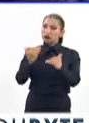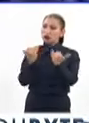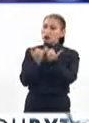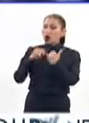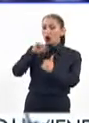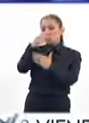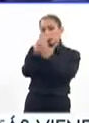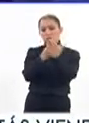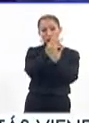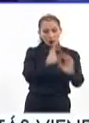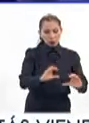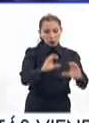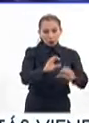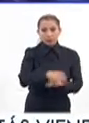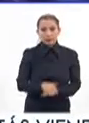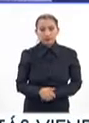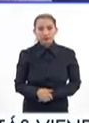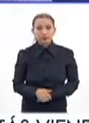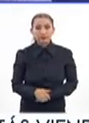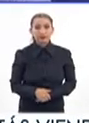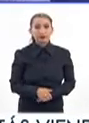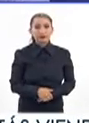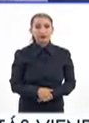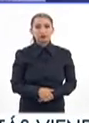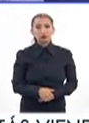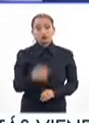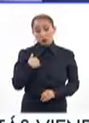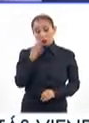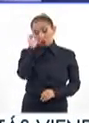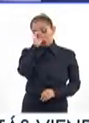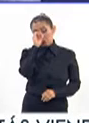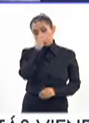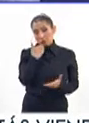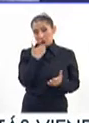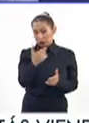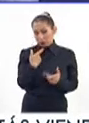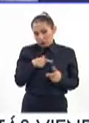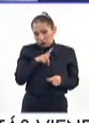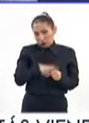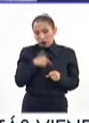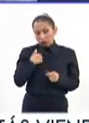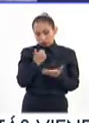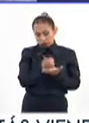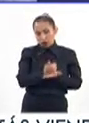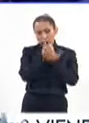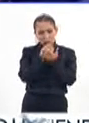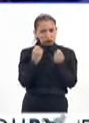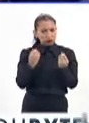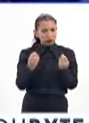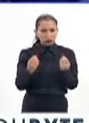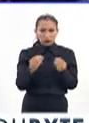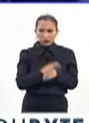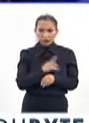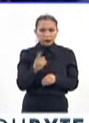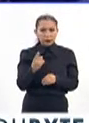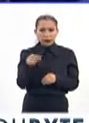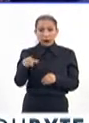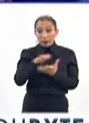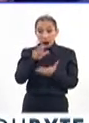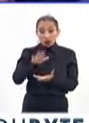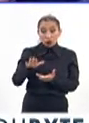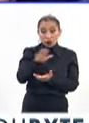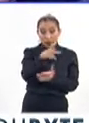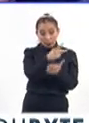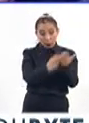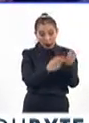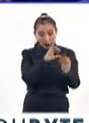tienen cada programa computacional. A mi parecer, de una manera muy personal nos beneficia ampliamente, porque en su mayoría